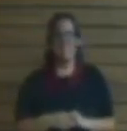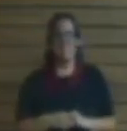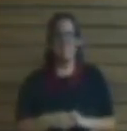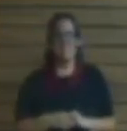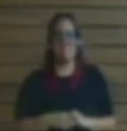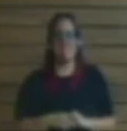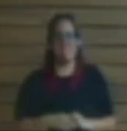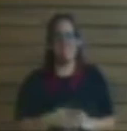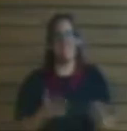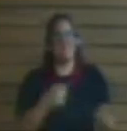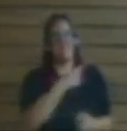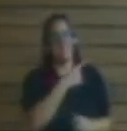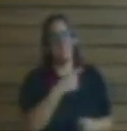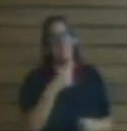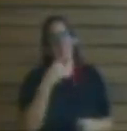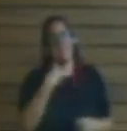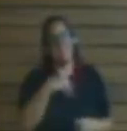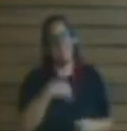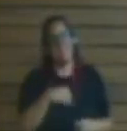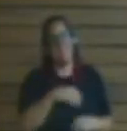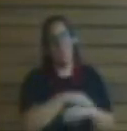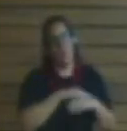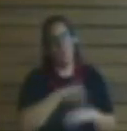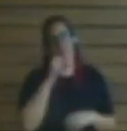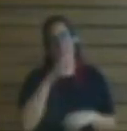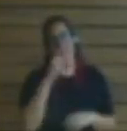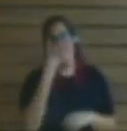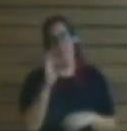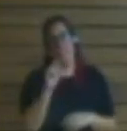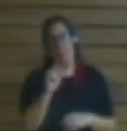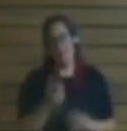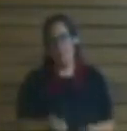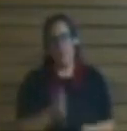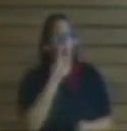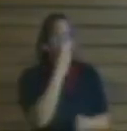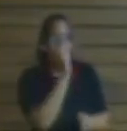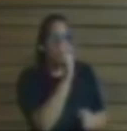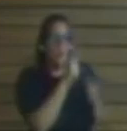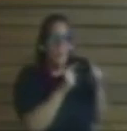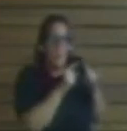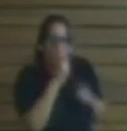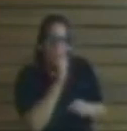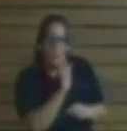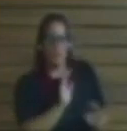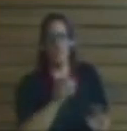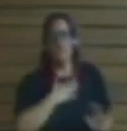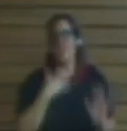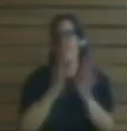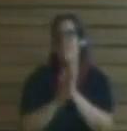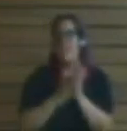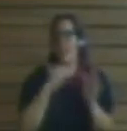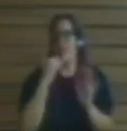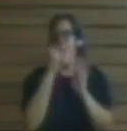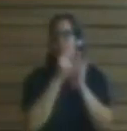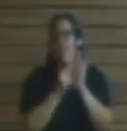Sí, es que ha estado 40 minutos la presidenta del gobierno. Sí, nada, minuto y medio, dos minutos y con eso termino. Yo quiero dar simplemente algunos datos que